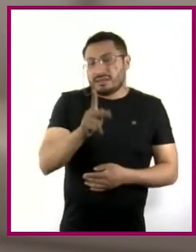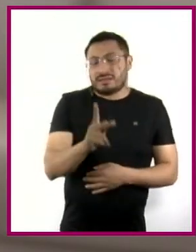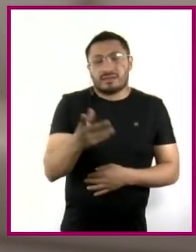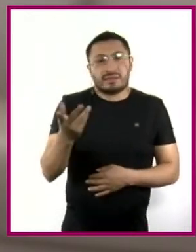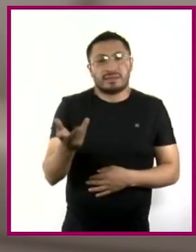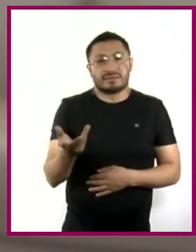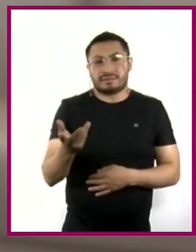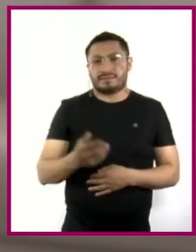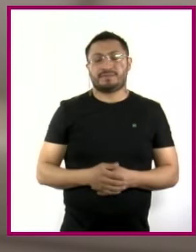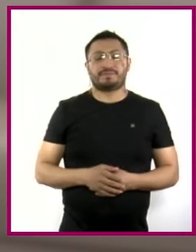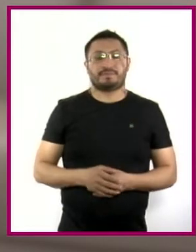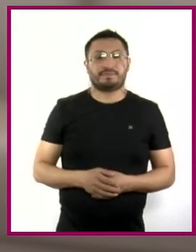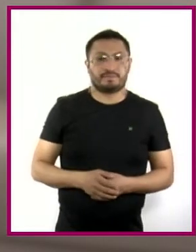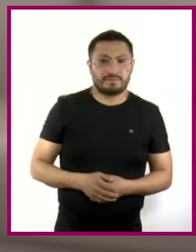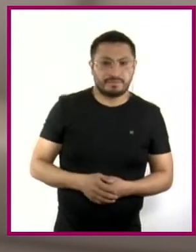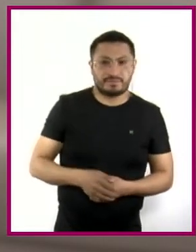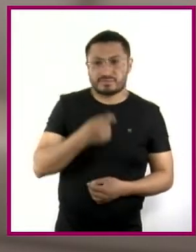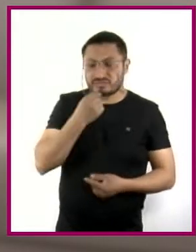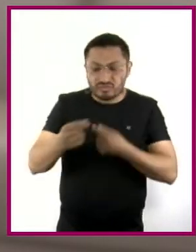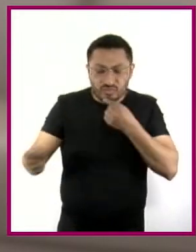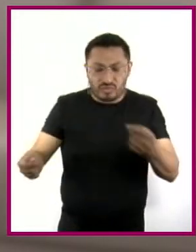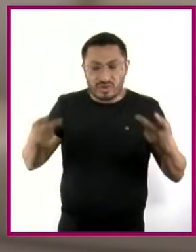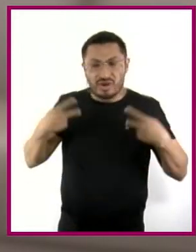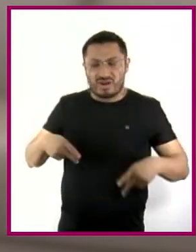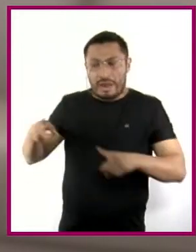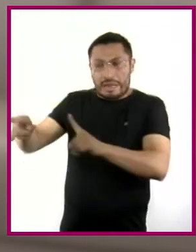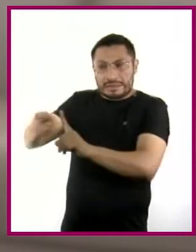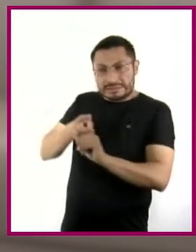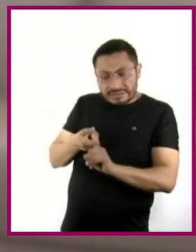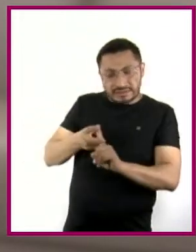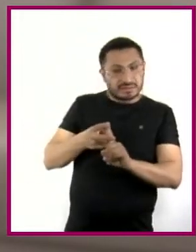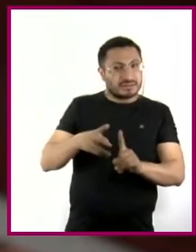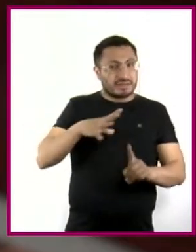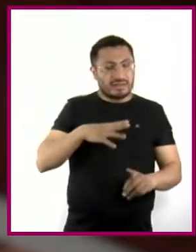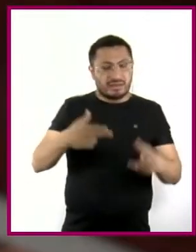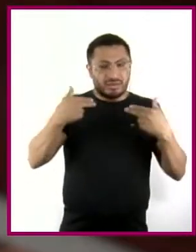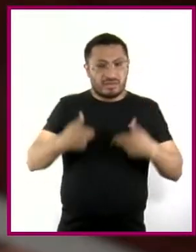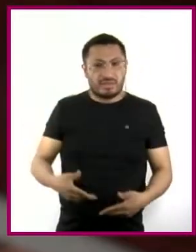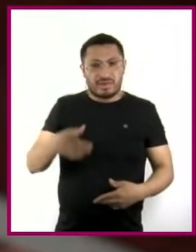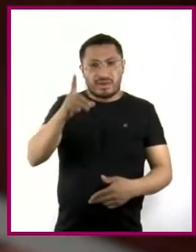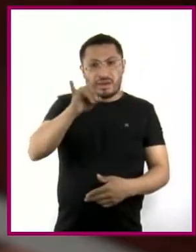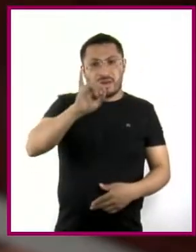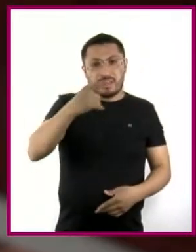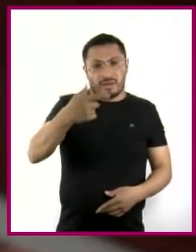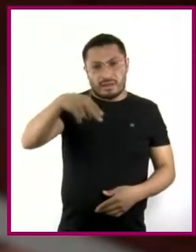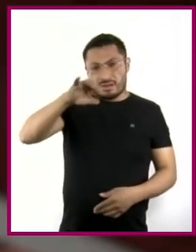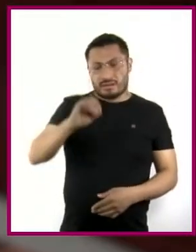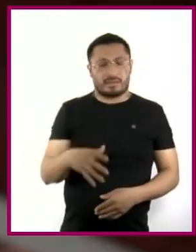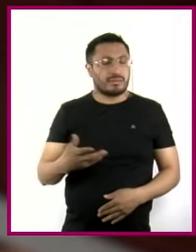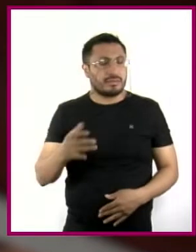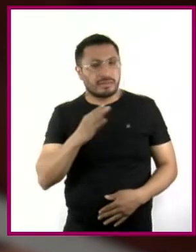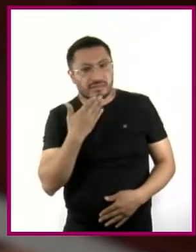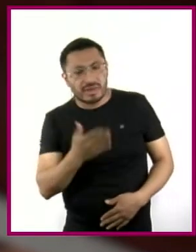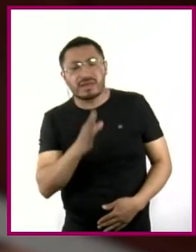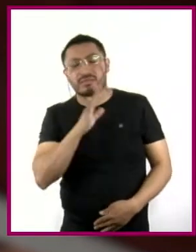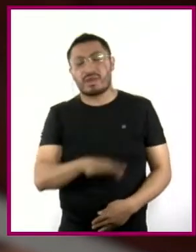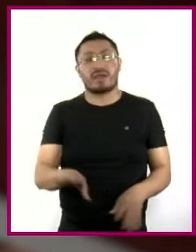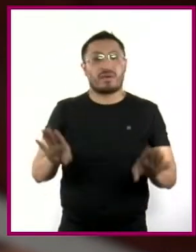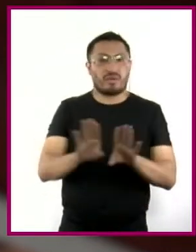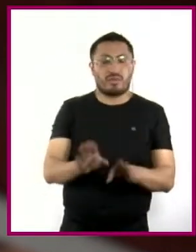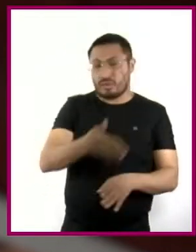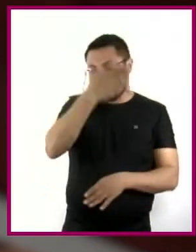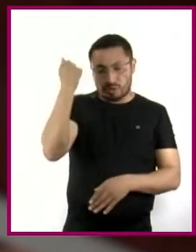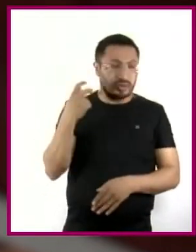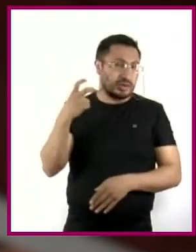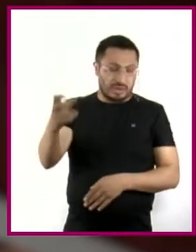entonces, ¿los que secuestraron a los niños son seres humanos dignos? No estoy segura. Son criminales, eso no lo